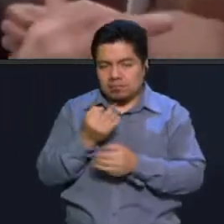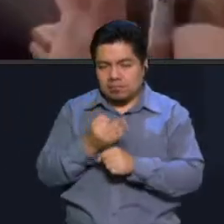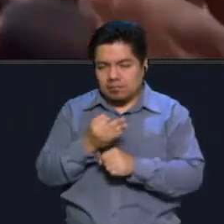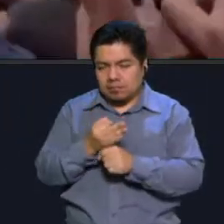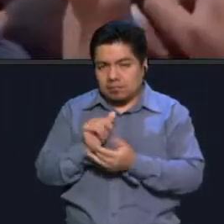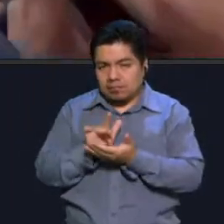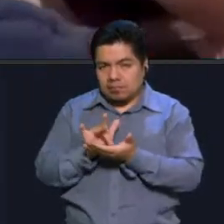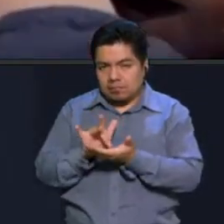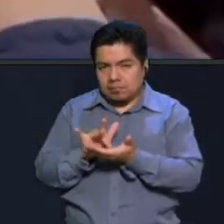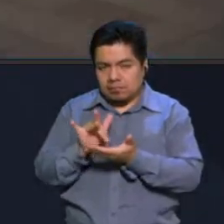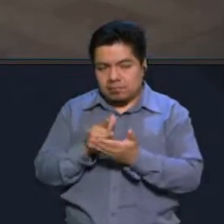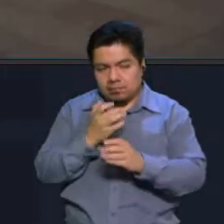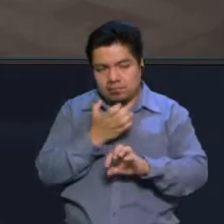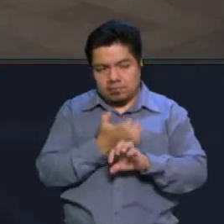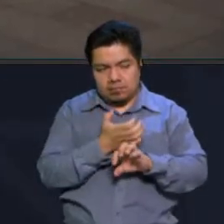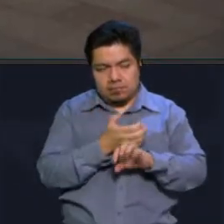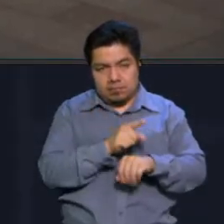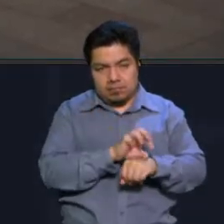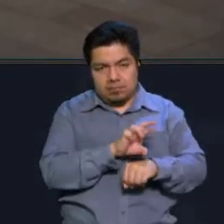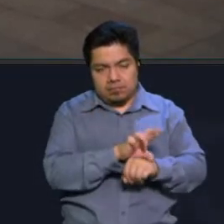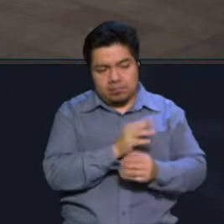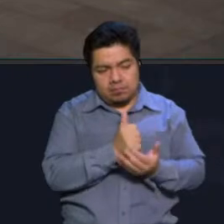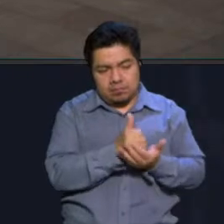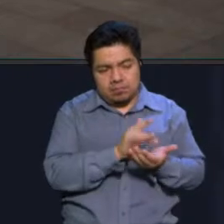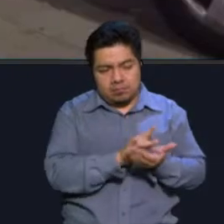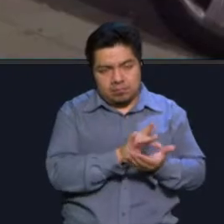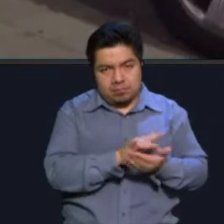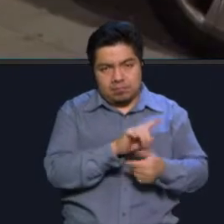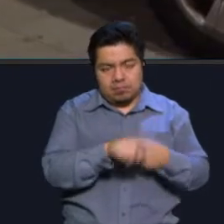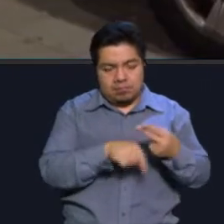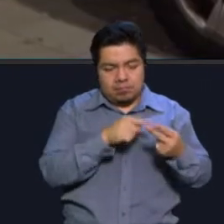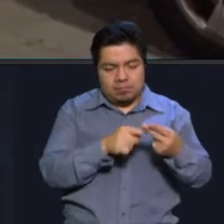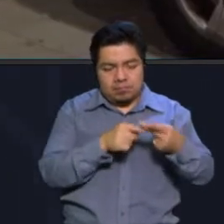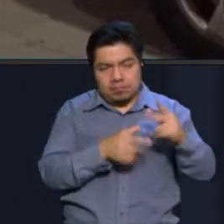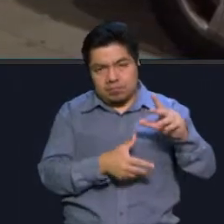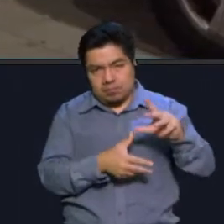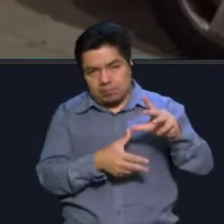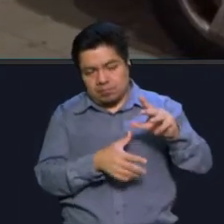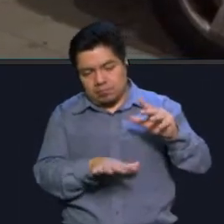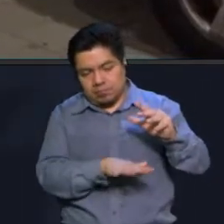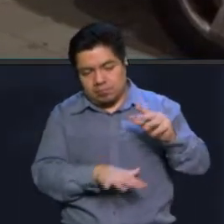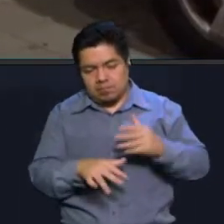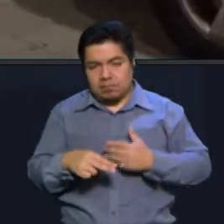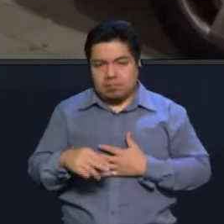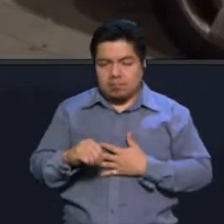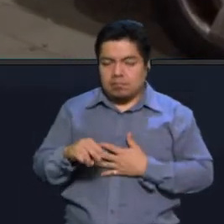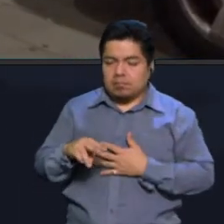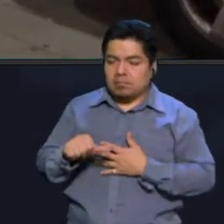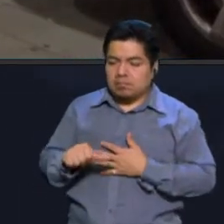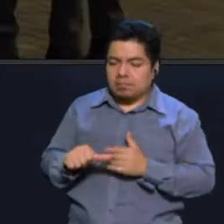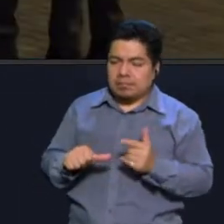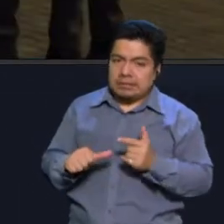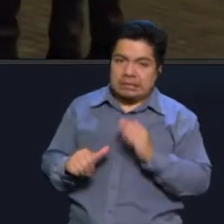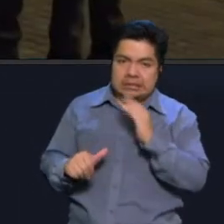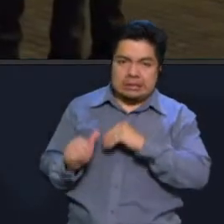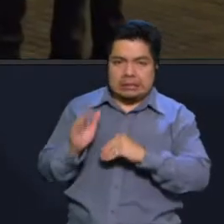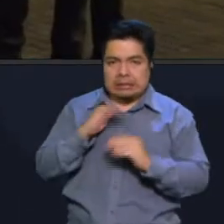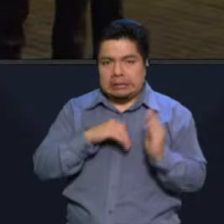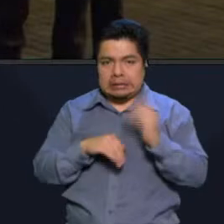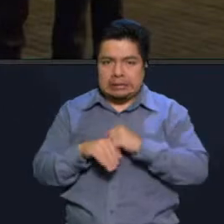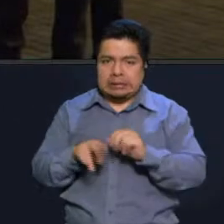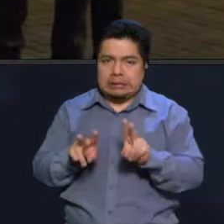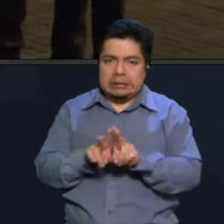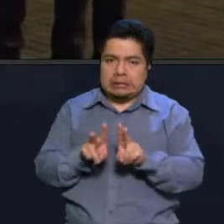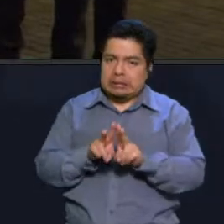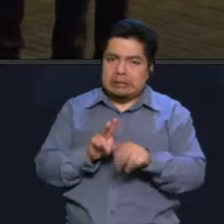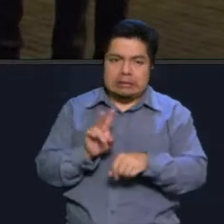Estados Unidos. Esto en el plano internacional. En el plano regional, Noboa tiene muy malas relaciones con sus vecinos, malas